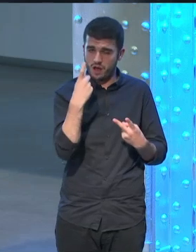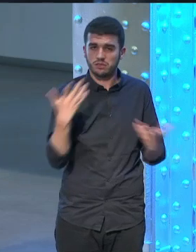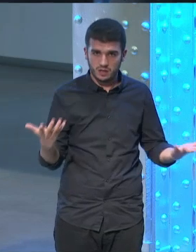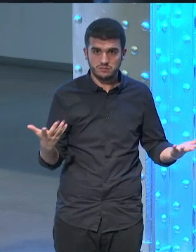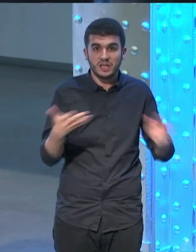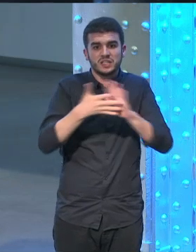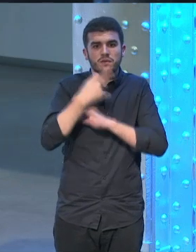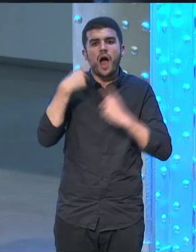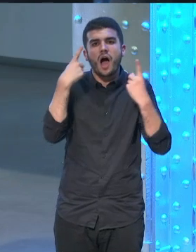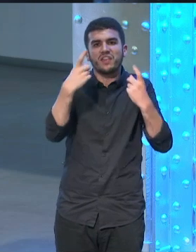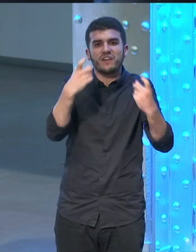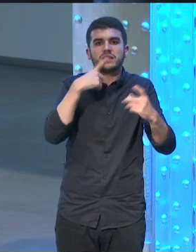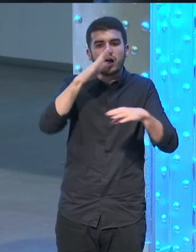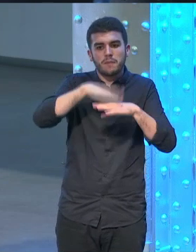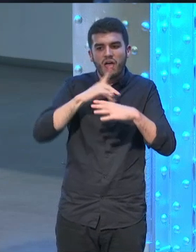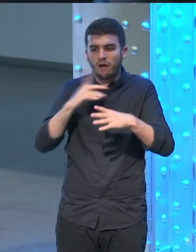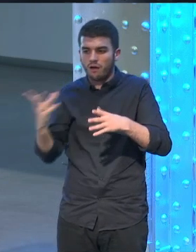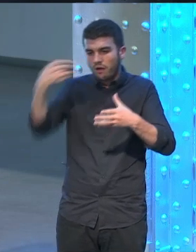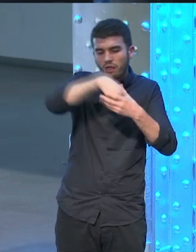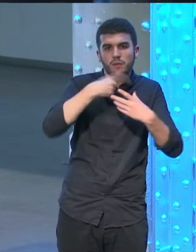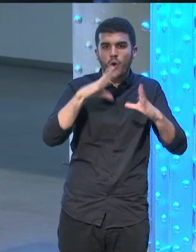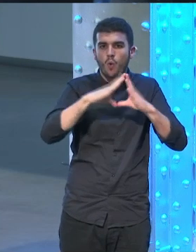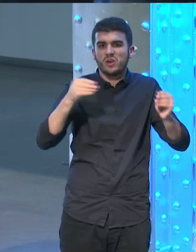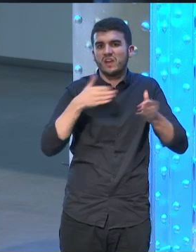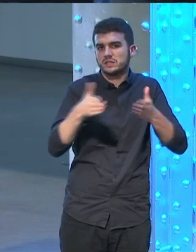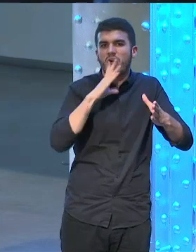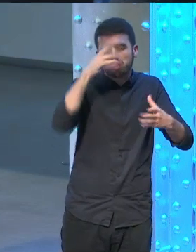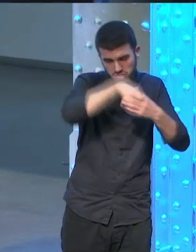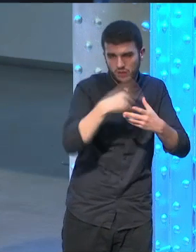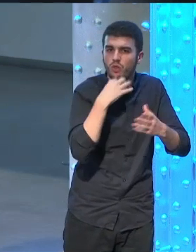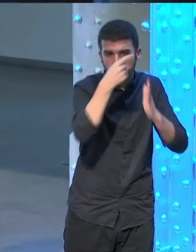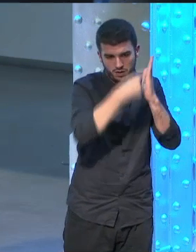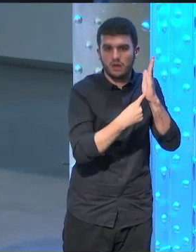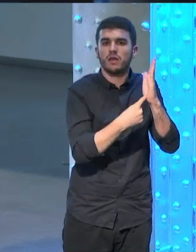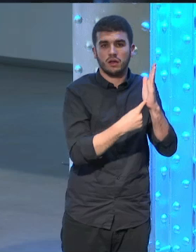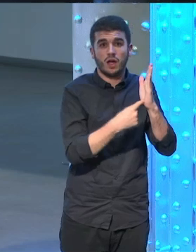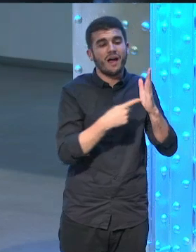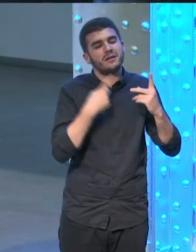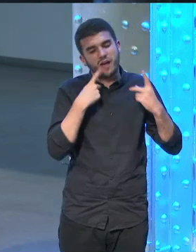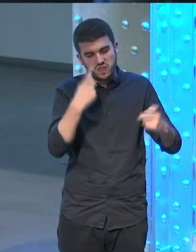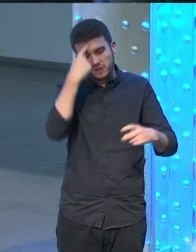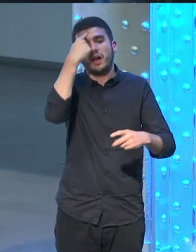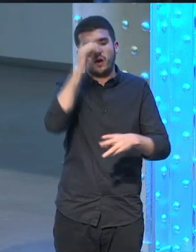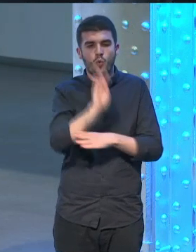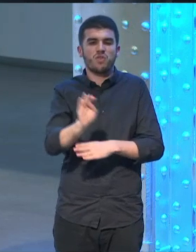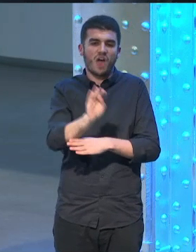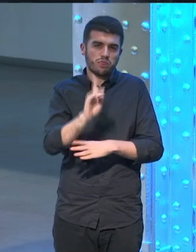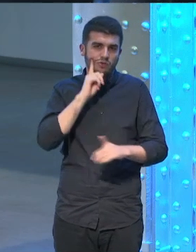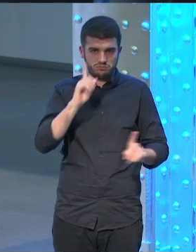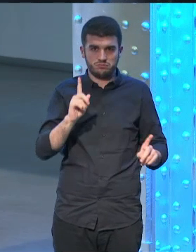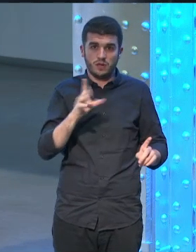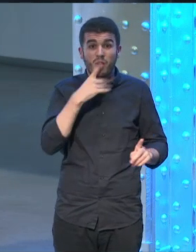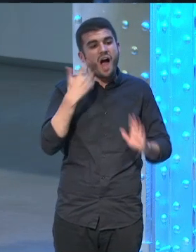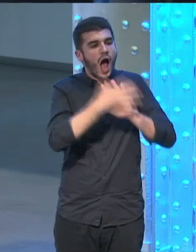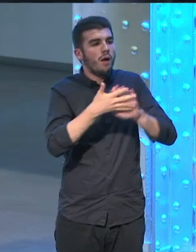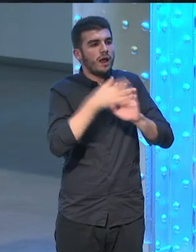necesaria para introducir dentro de estas carreras, ¿no? Con lo cual, tenemos que tener mucho cuidado cuando hablamos